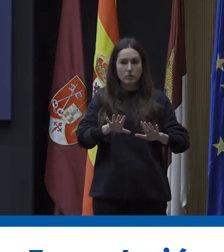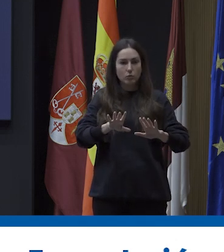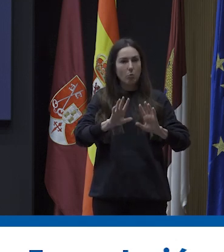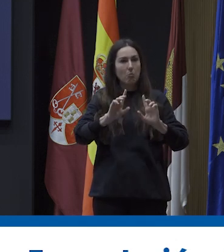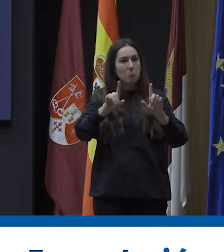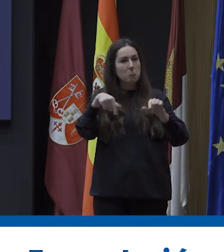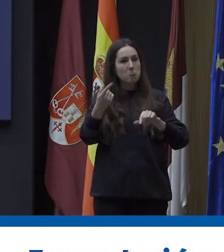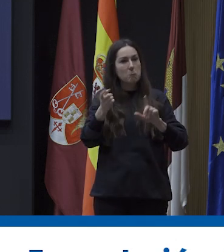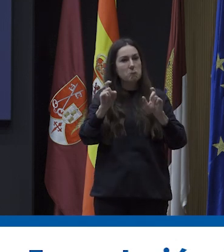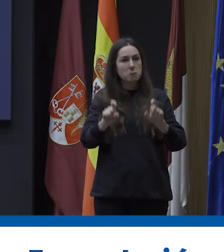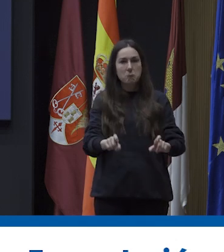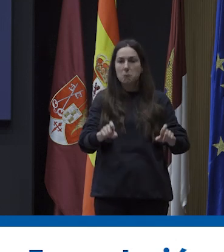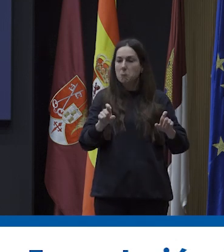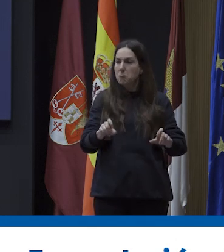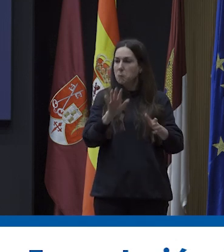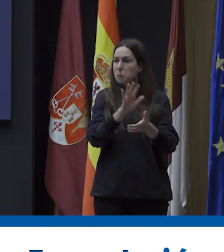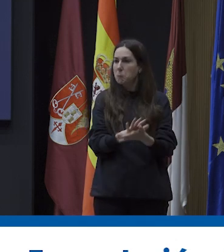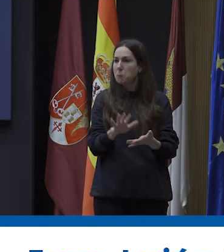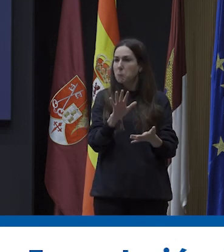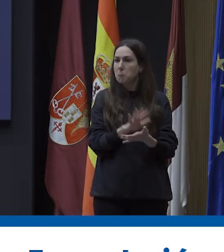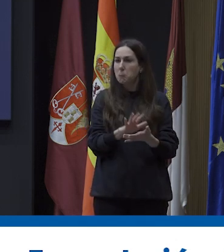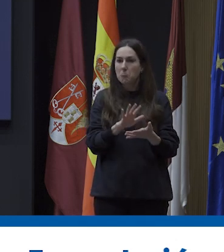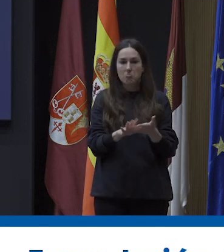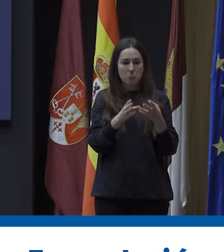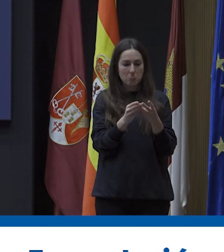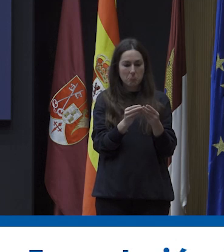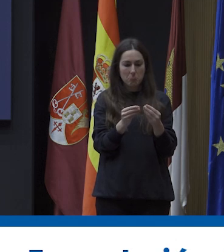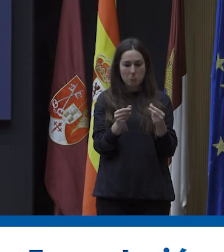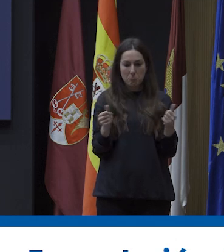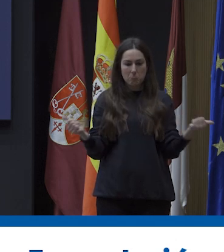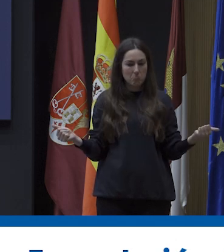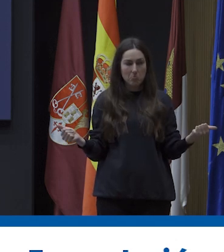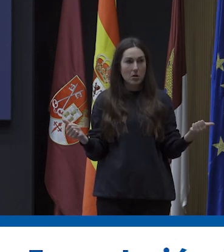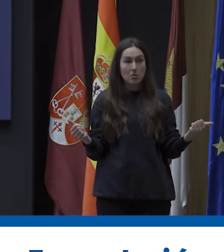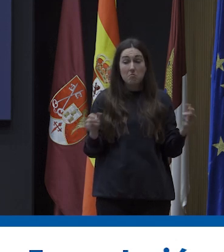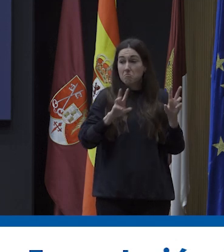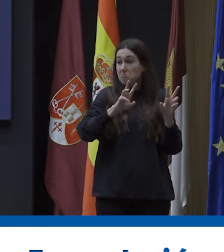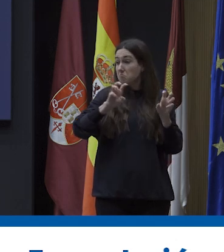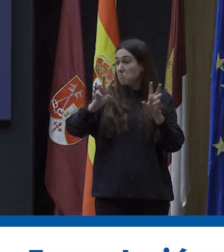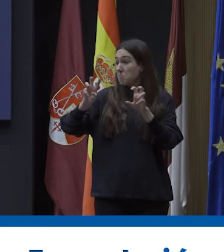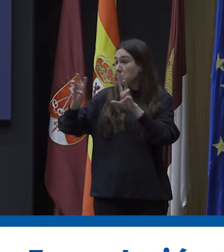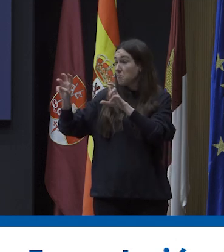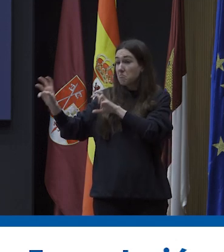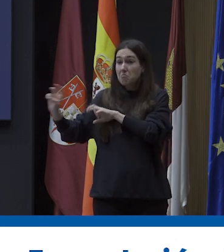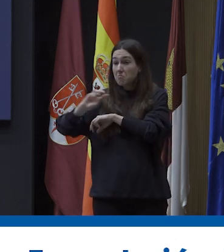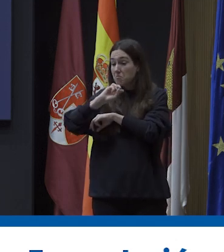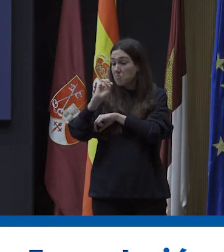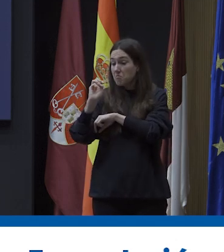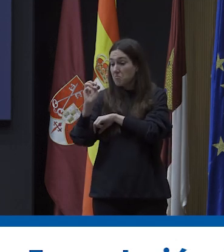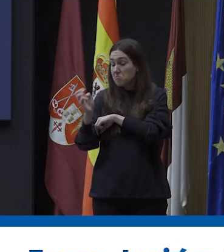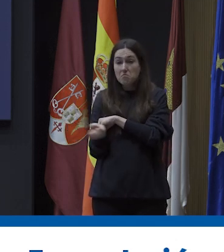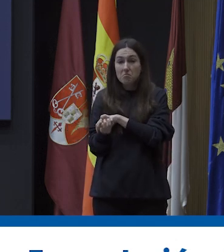en reposo, todo este desasosiego desaparece. En todos los demás aspectos, los pacientes están, al inicio de este